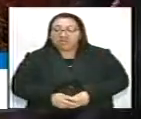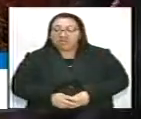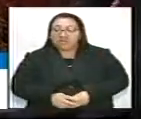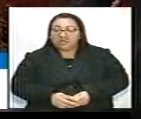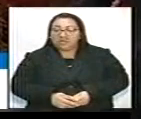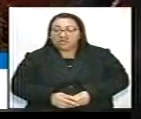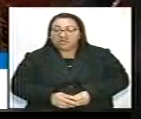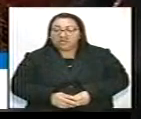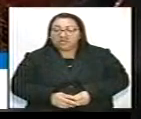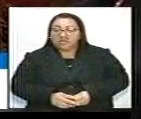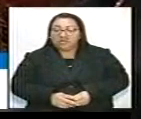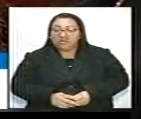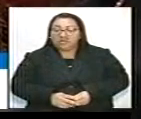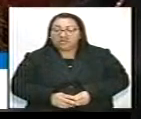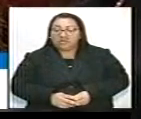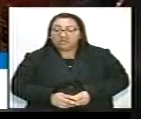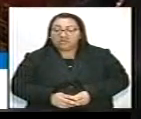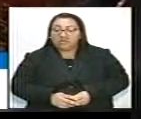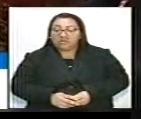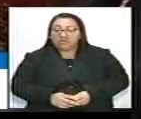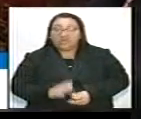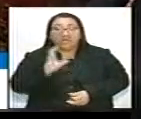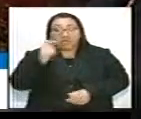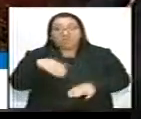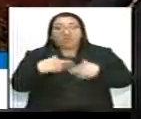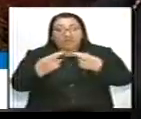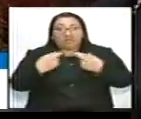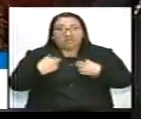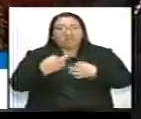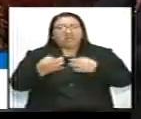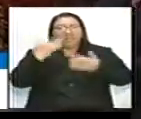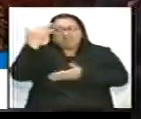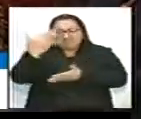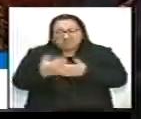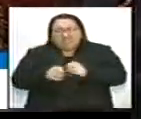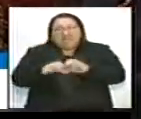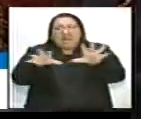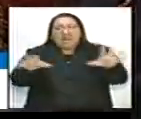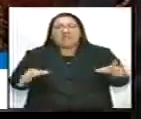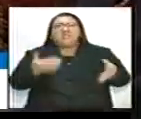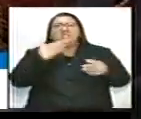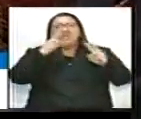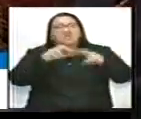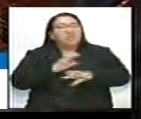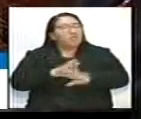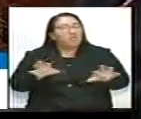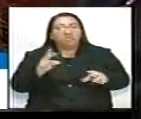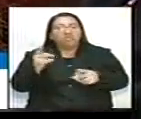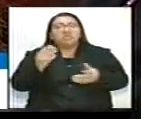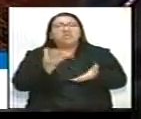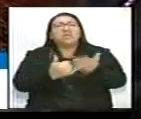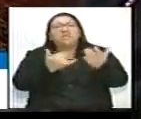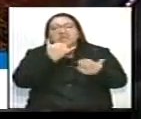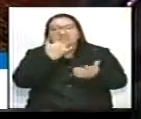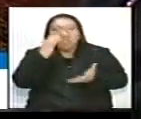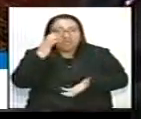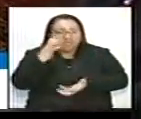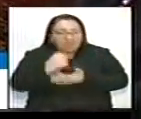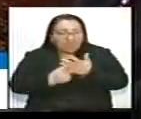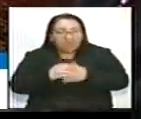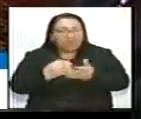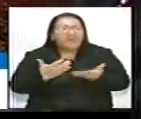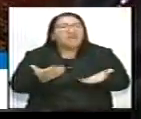necesario que ella nos puede responder. No le pedimos detalles ni quiénes son los investigados ni nada, simplemente queremos saber